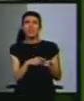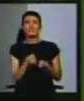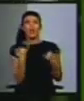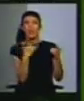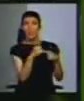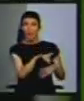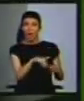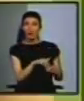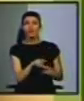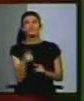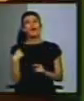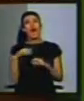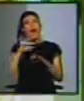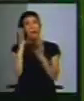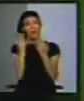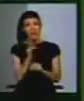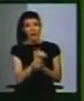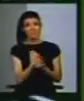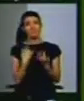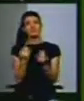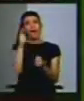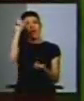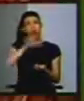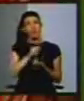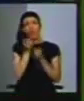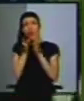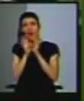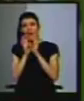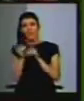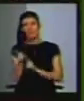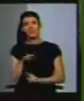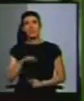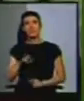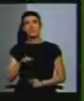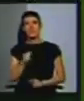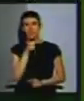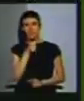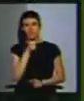En la cárcel, a la espera de su condena, se confesó con Mirna Schindler.